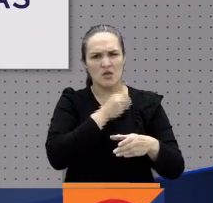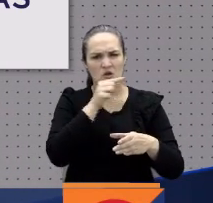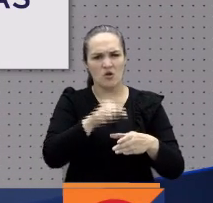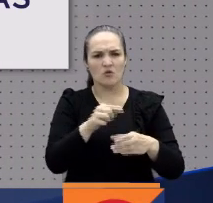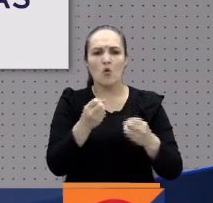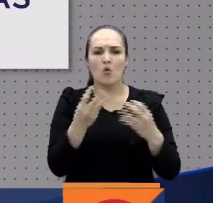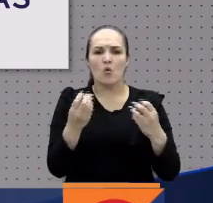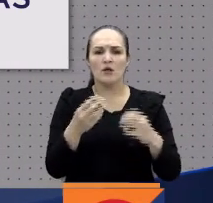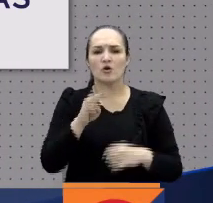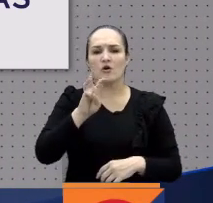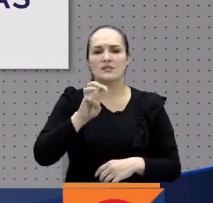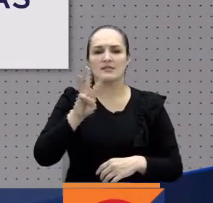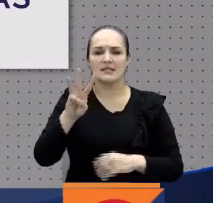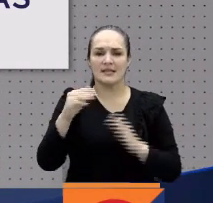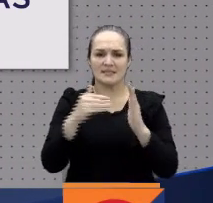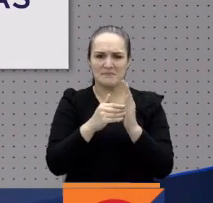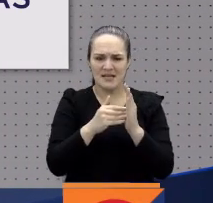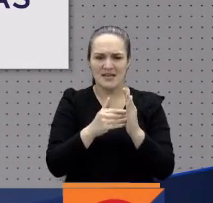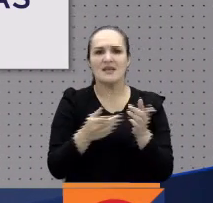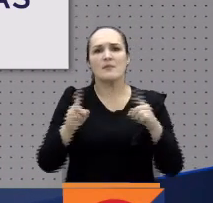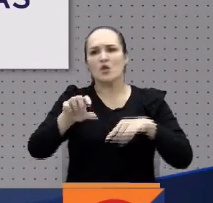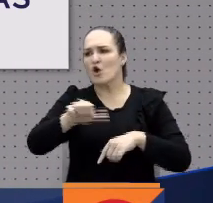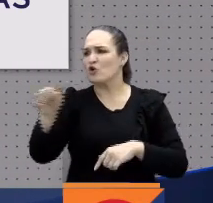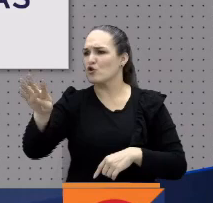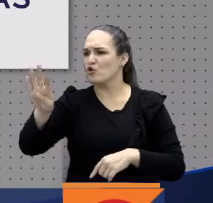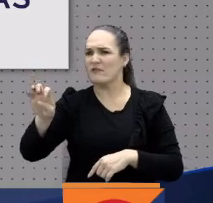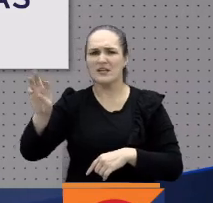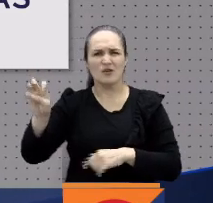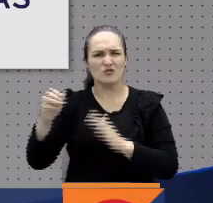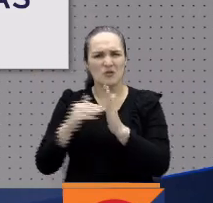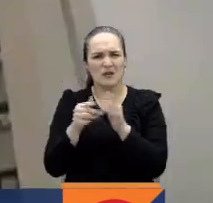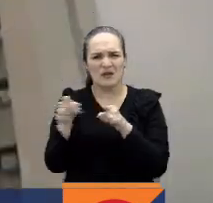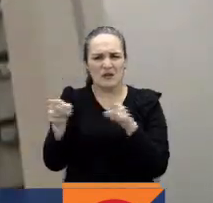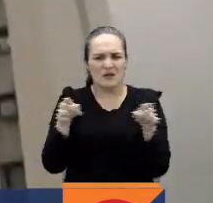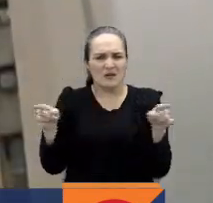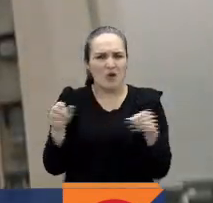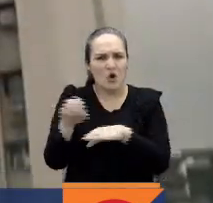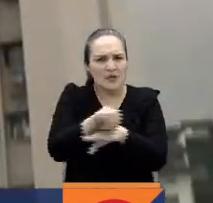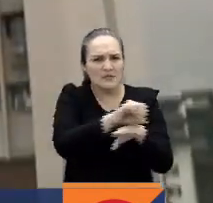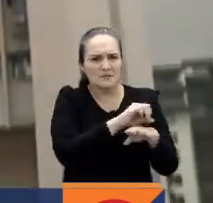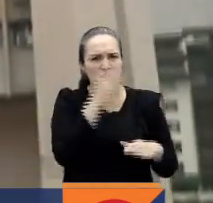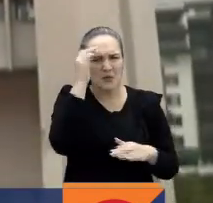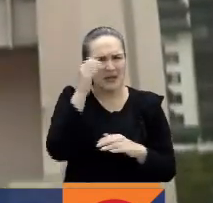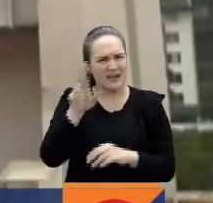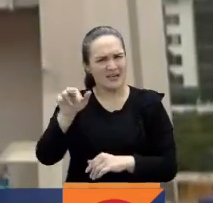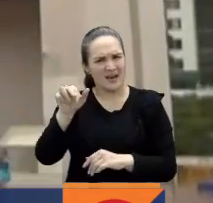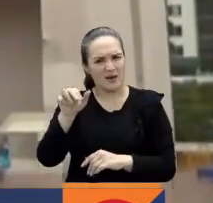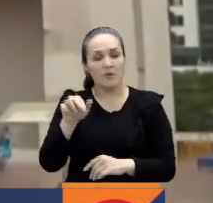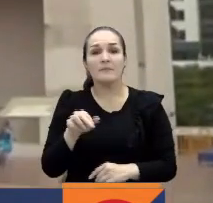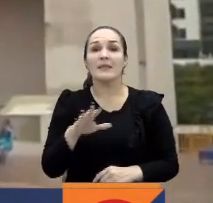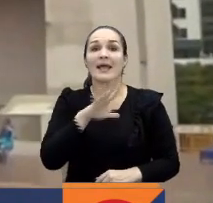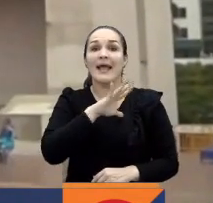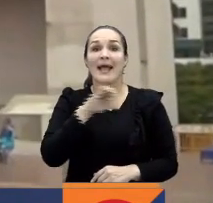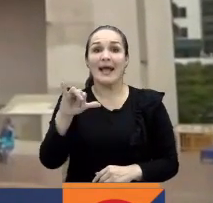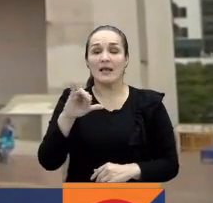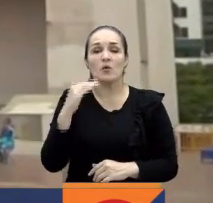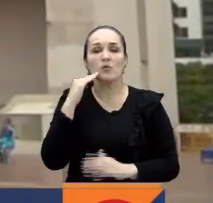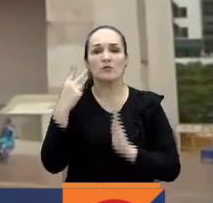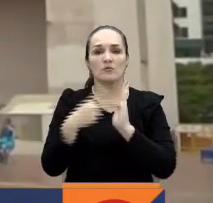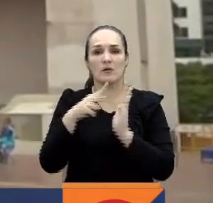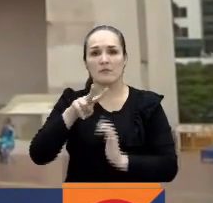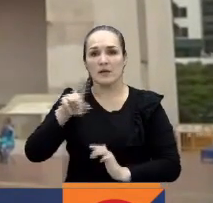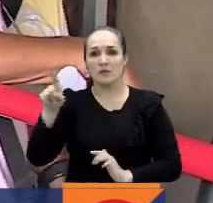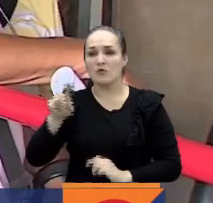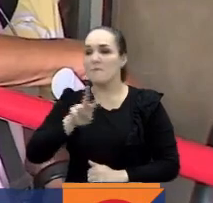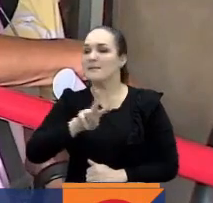de pesos y varias fundaciones con contratos sumados por más de 83.050 millones. En 2021, la Alcaldía de Cali realizó